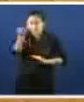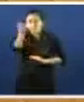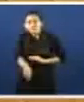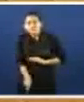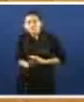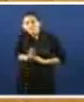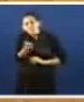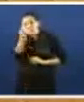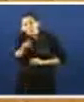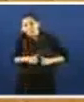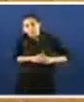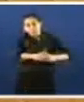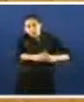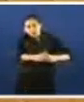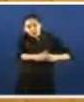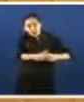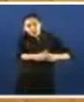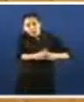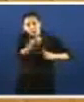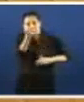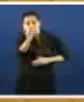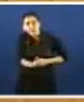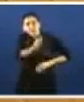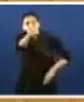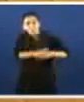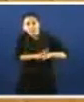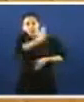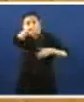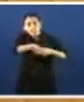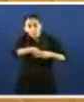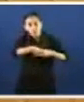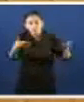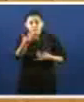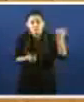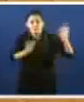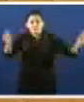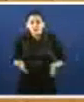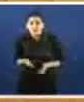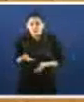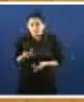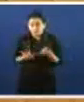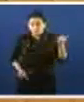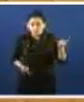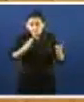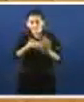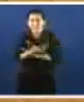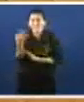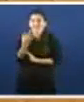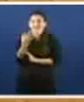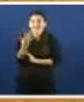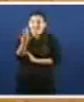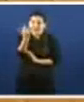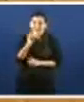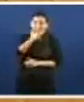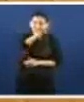pois que os barcos do país operen con un número de tripulantes sino en con menos E detrás deso o hai, por lo tanto, é un ere para a pesca deste país Detrás